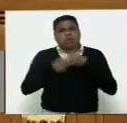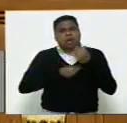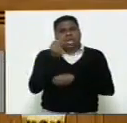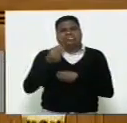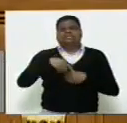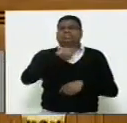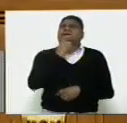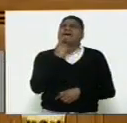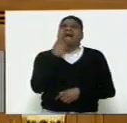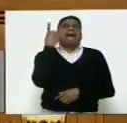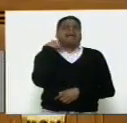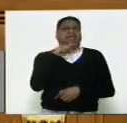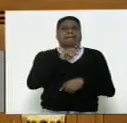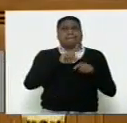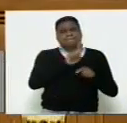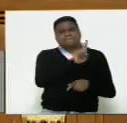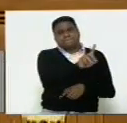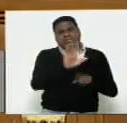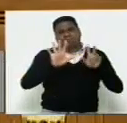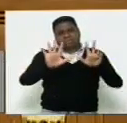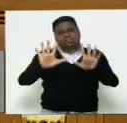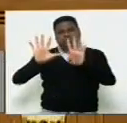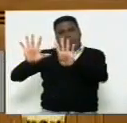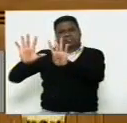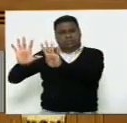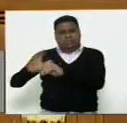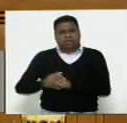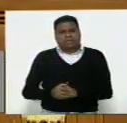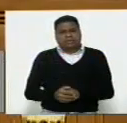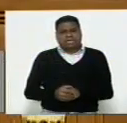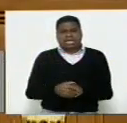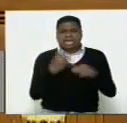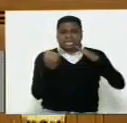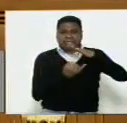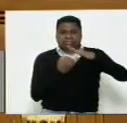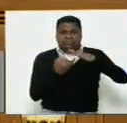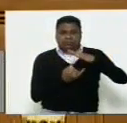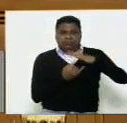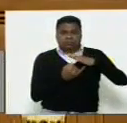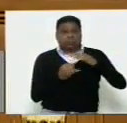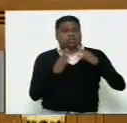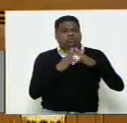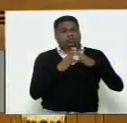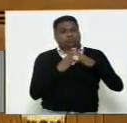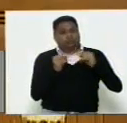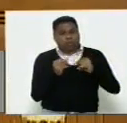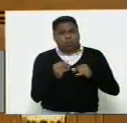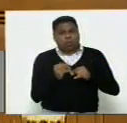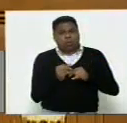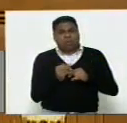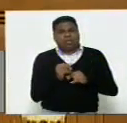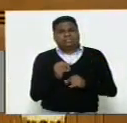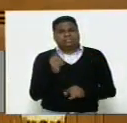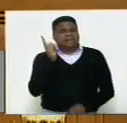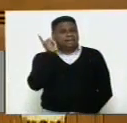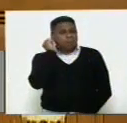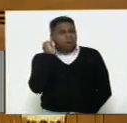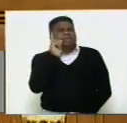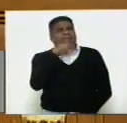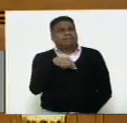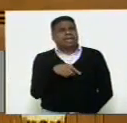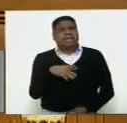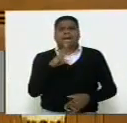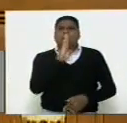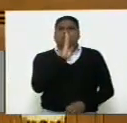año 1999 de nuestro Instituto Nacional de la Mujer, que vino seguido del Banco de Desarrollo de la Mujer, de la